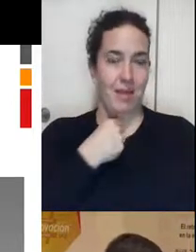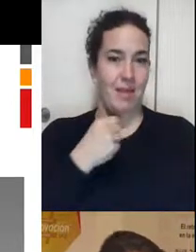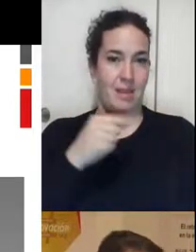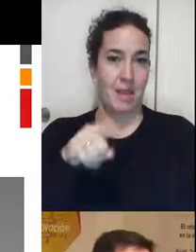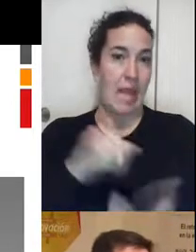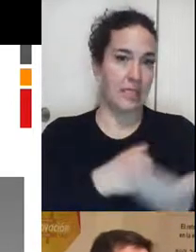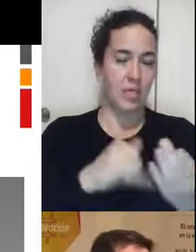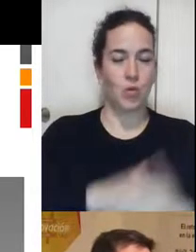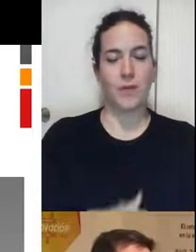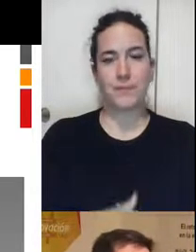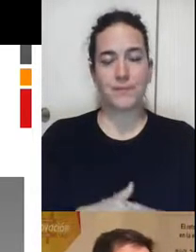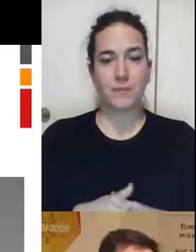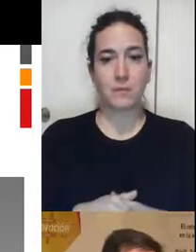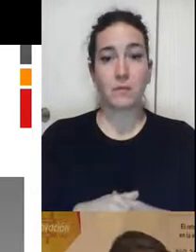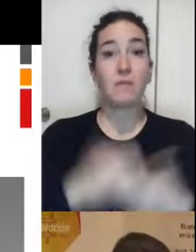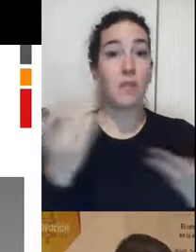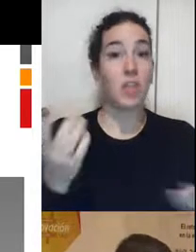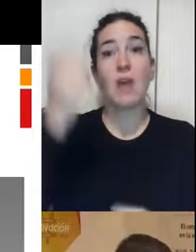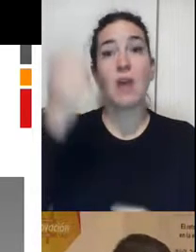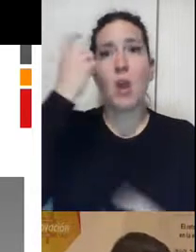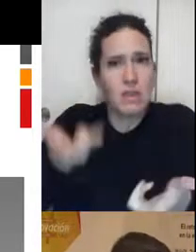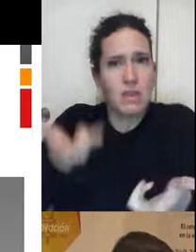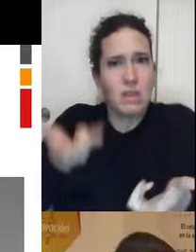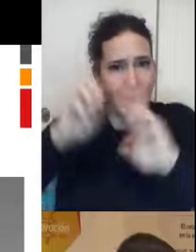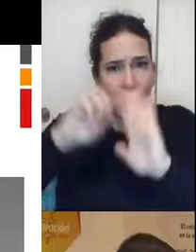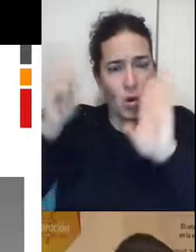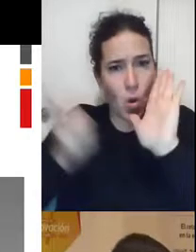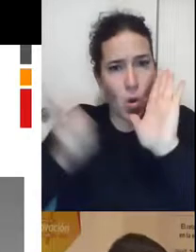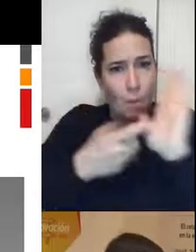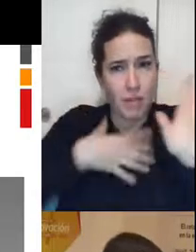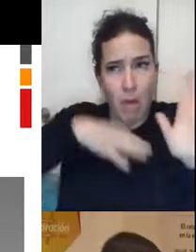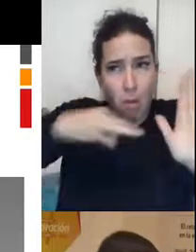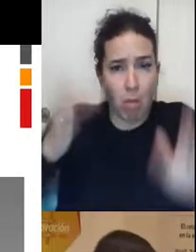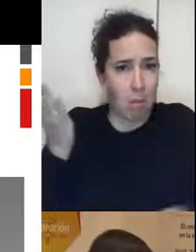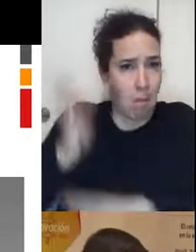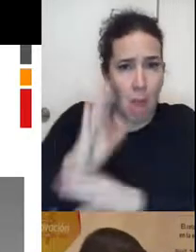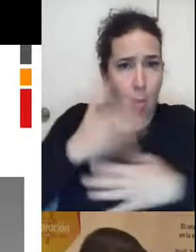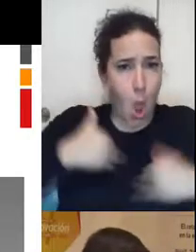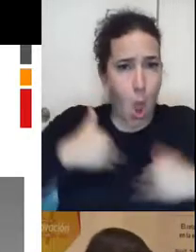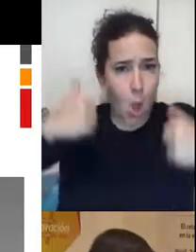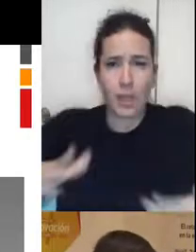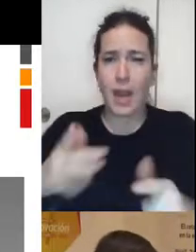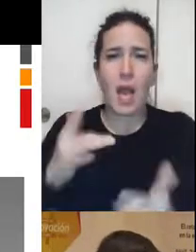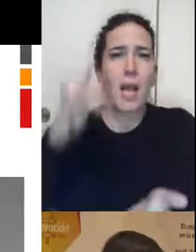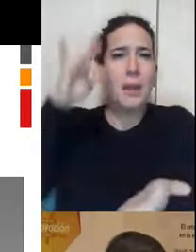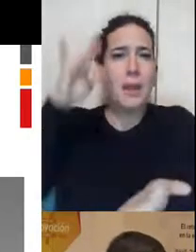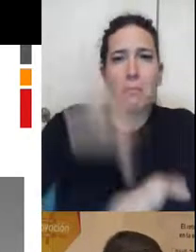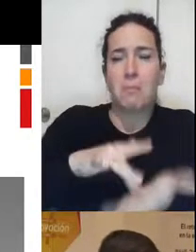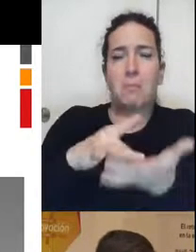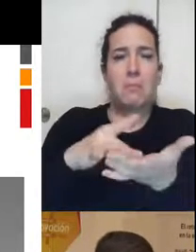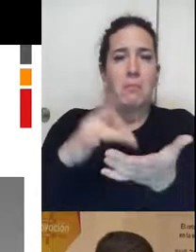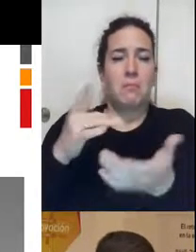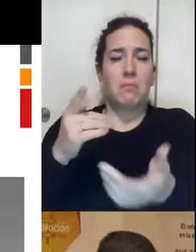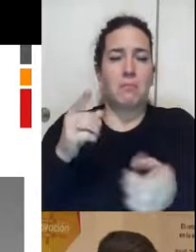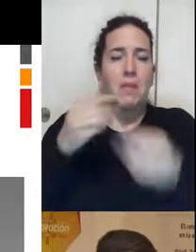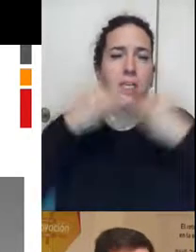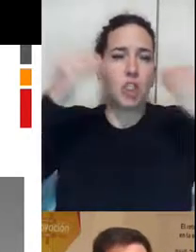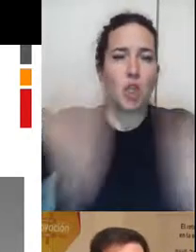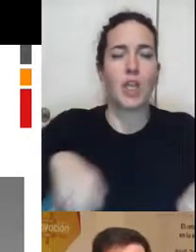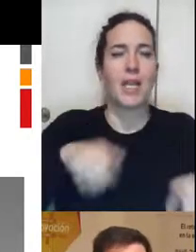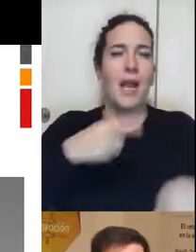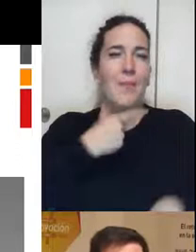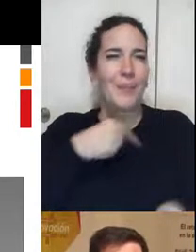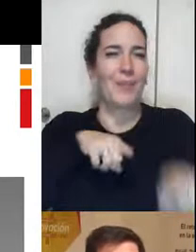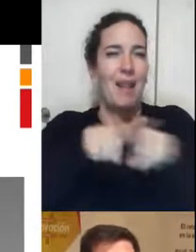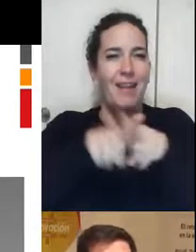asignatura. Los alumnos tienen total libertad para representar cualquier suceso histórico a través del humor, la crítica y la parodia, que